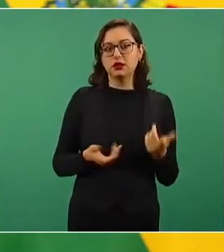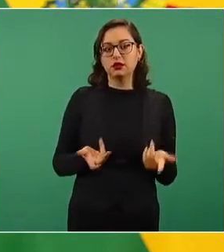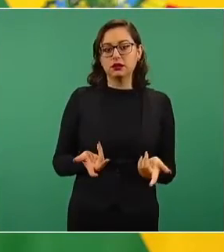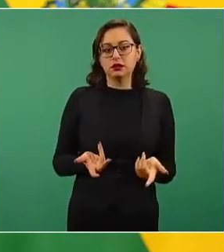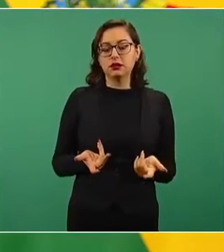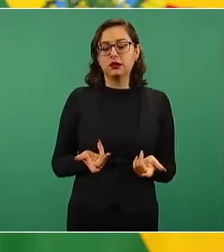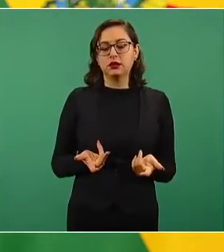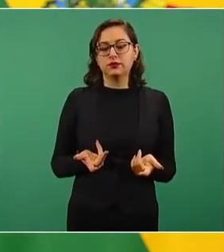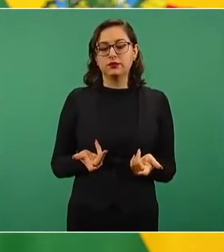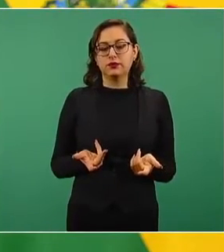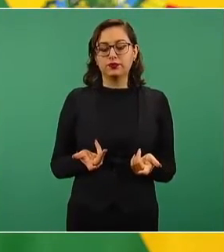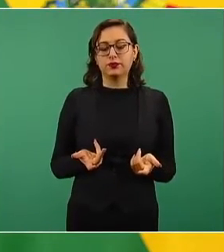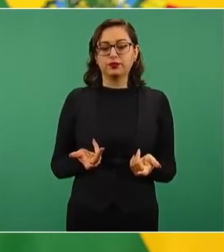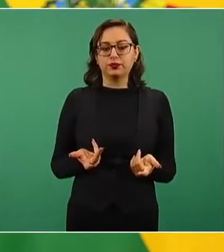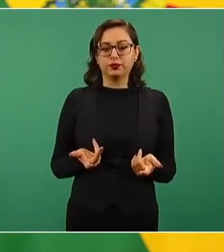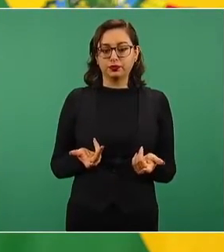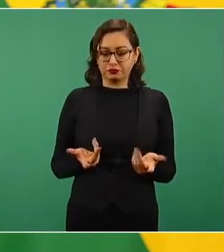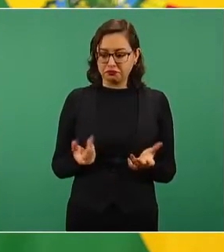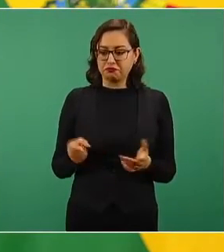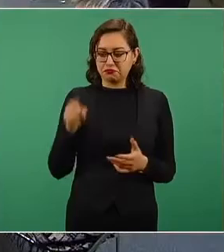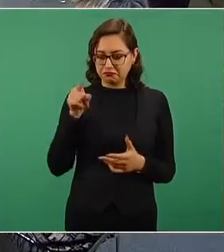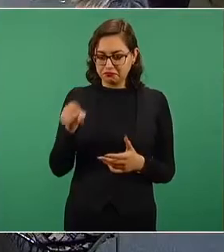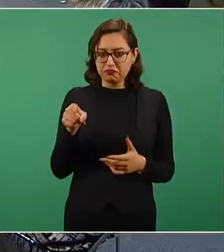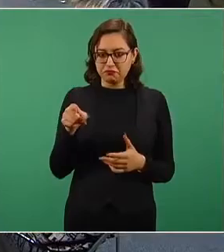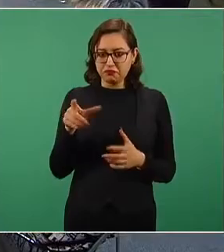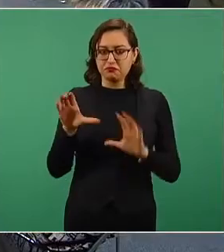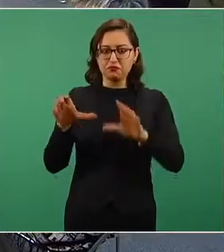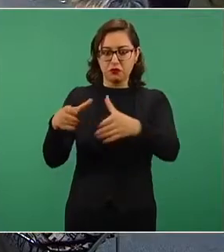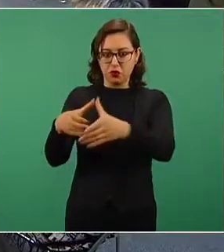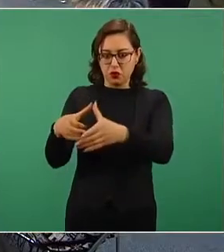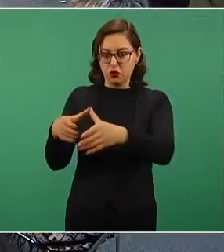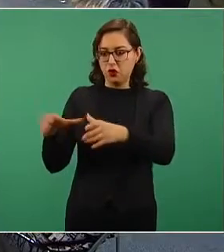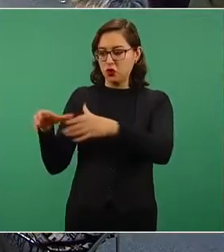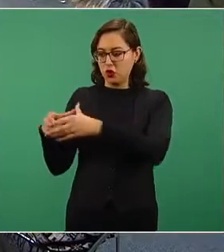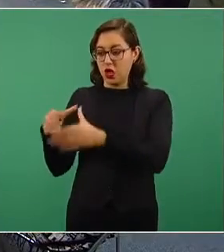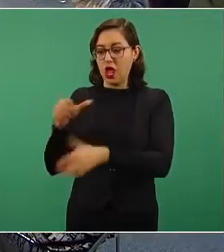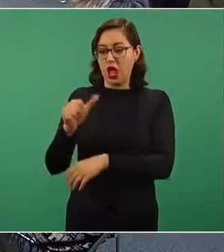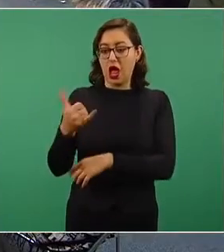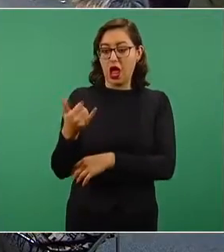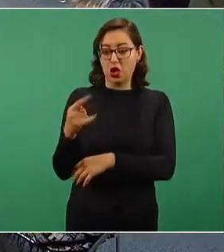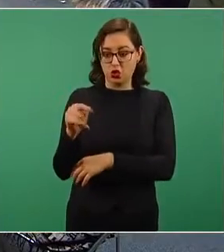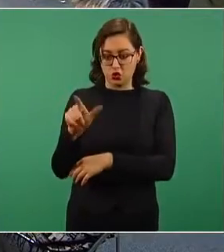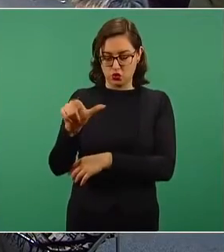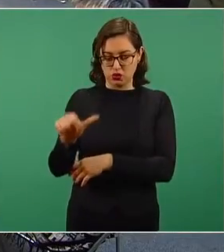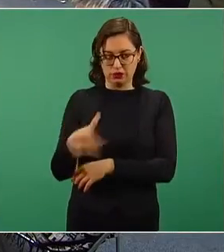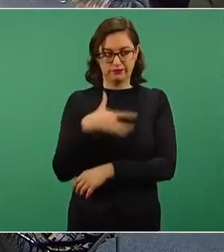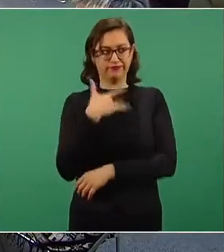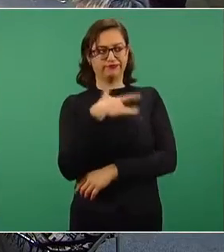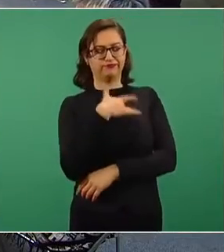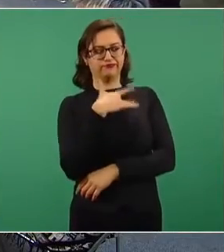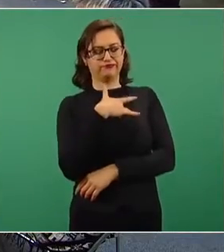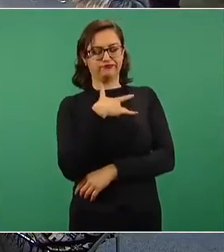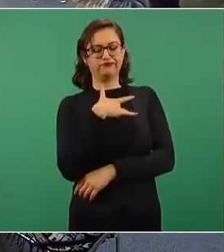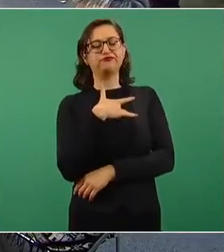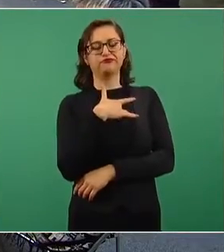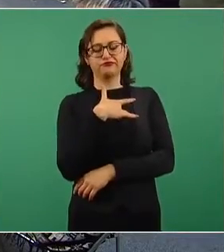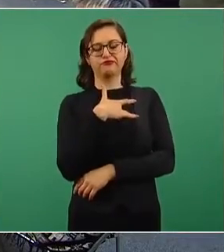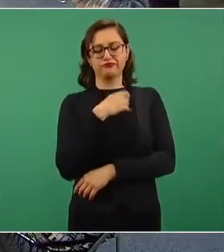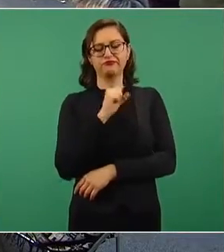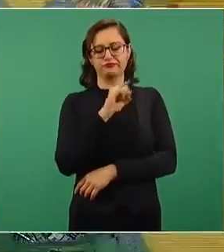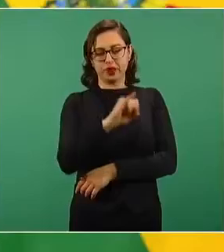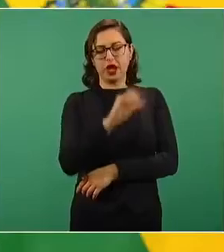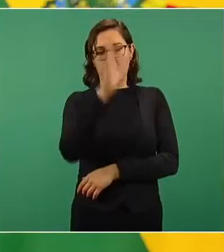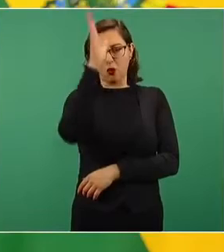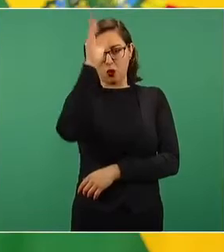un número considerable de pobladores de Ayutla están aceptando llegar a